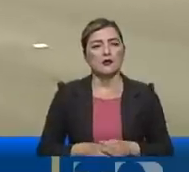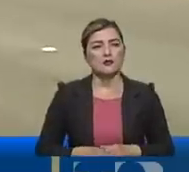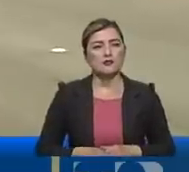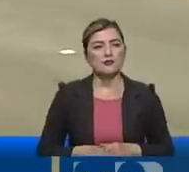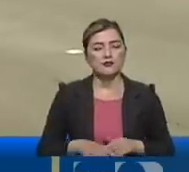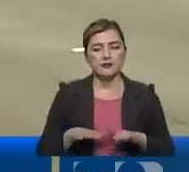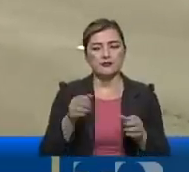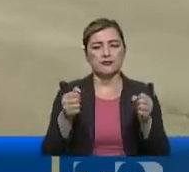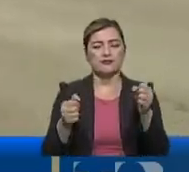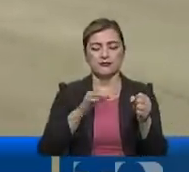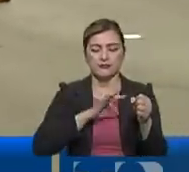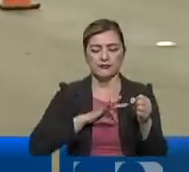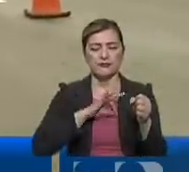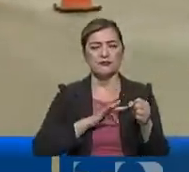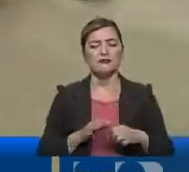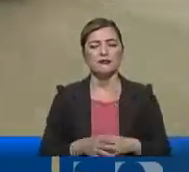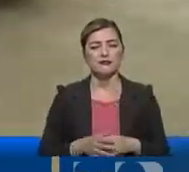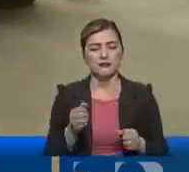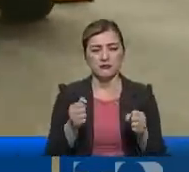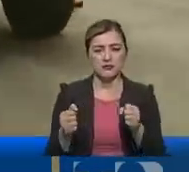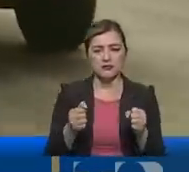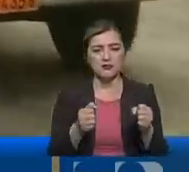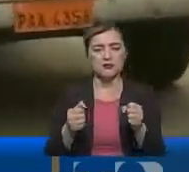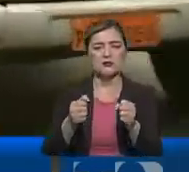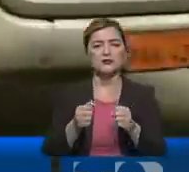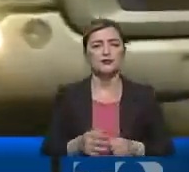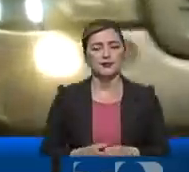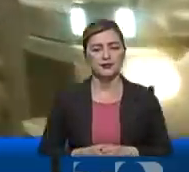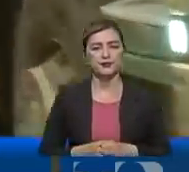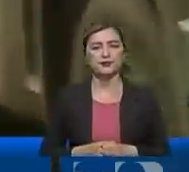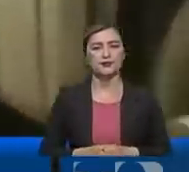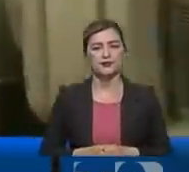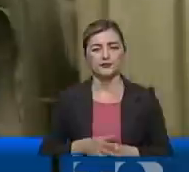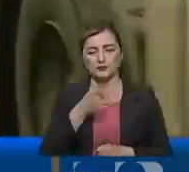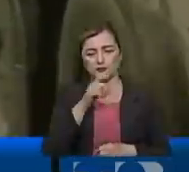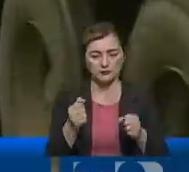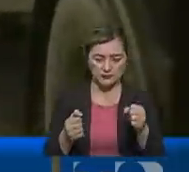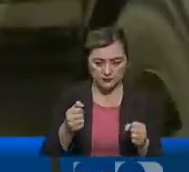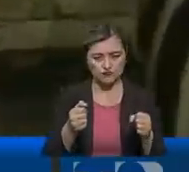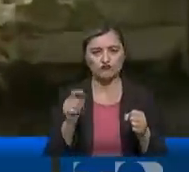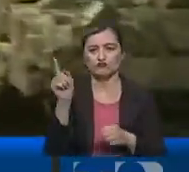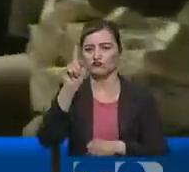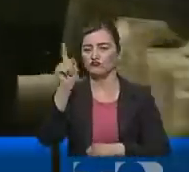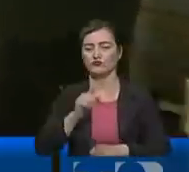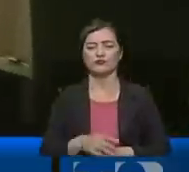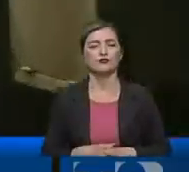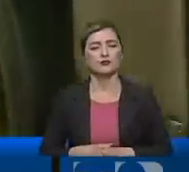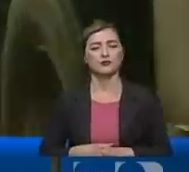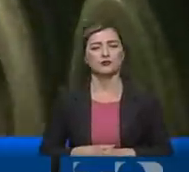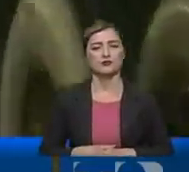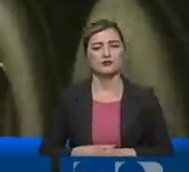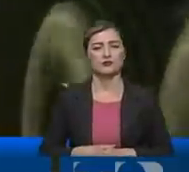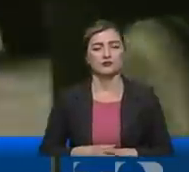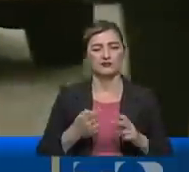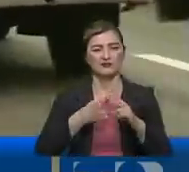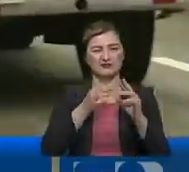viales, que sean conscientes del momento que conducen un vehículo, que no lo hagan en estado etílico, que revisen su